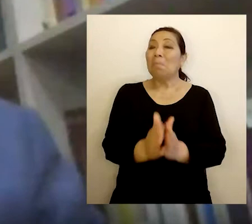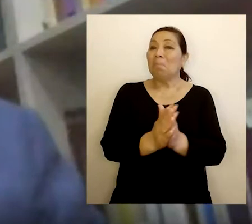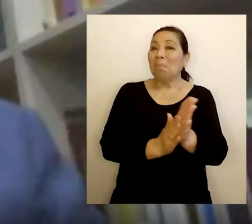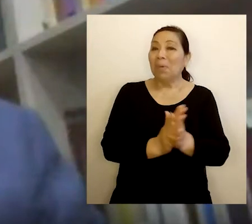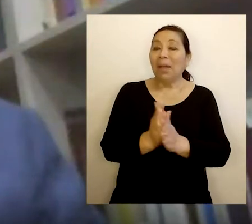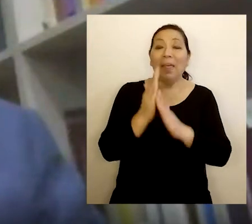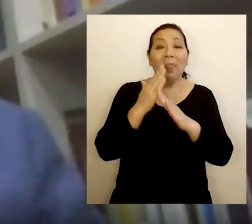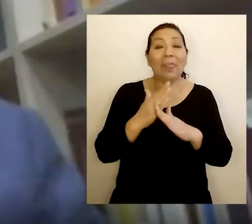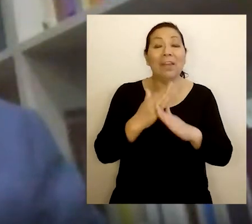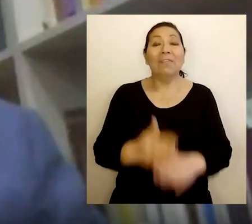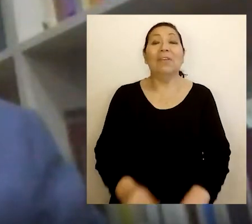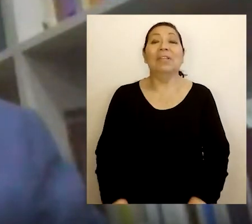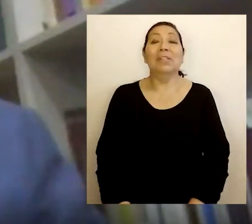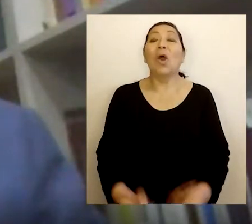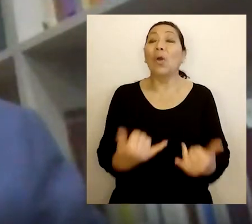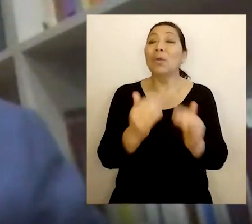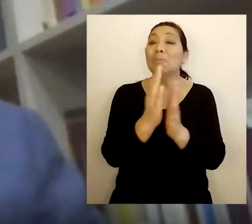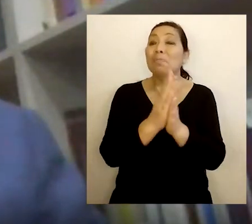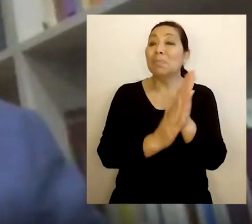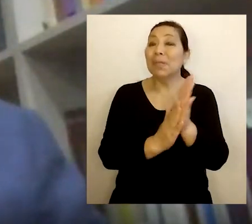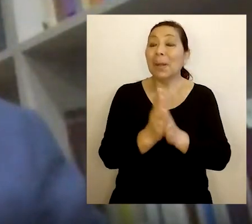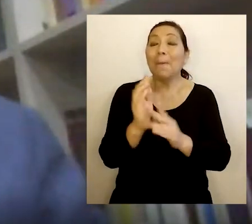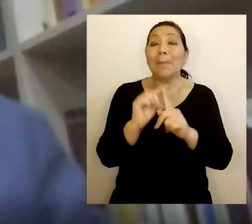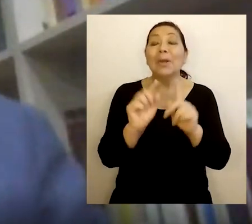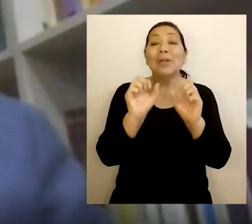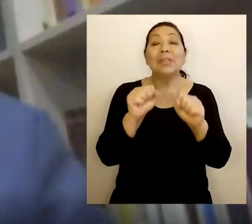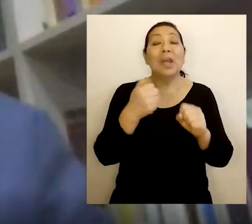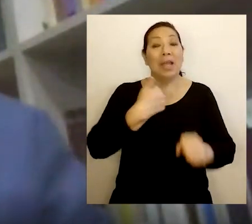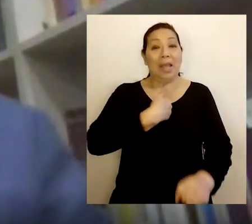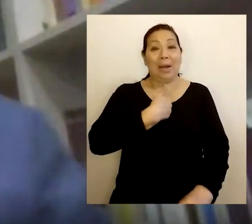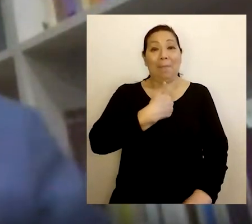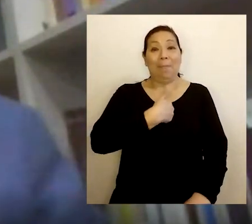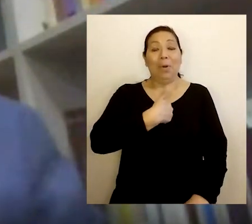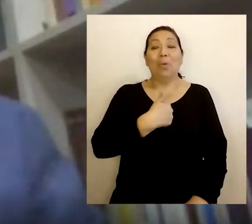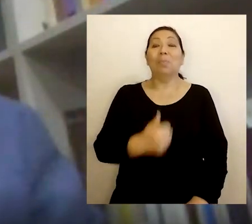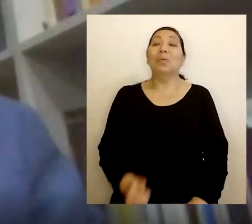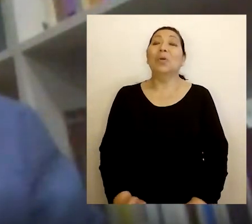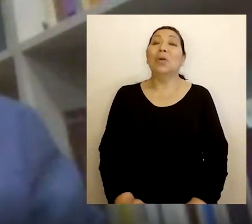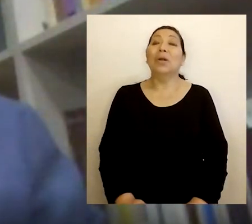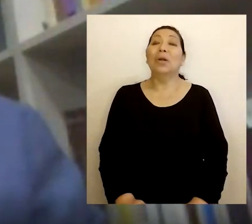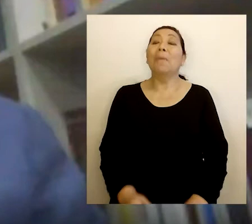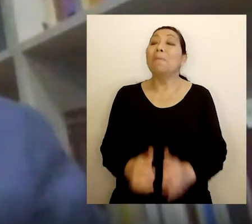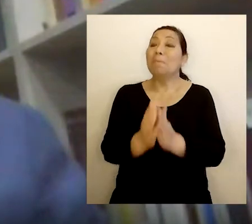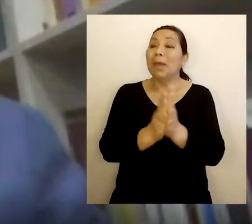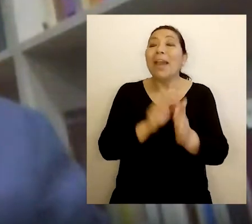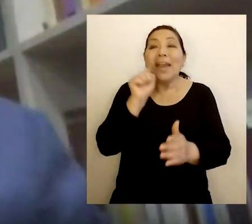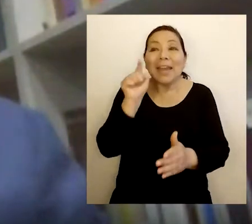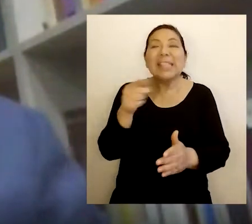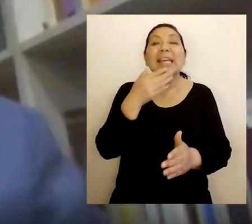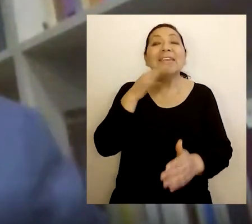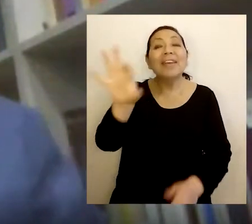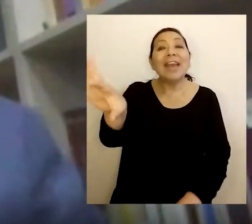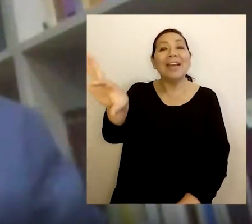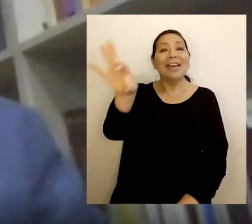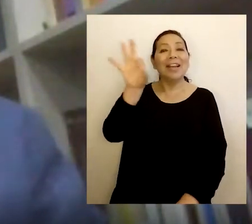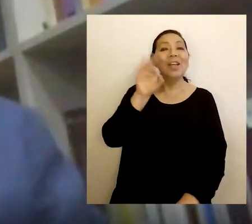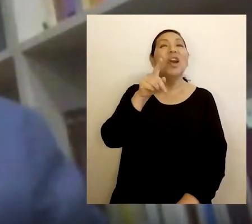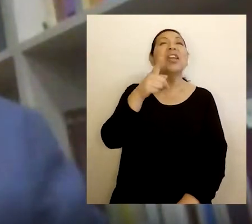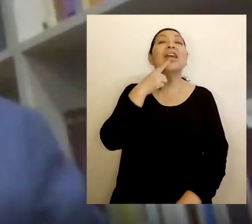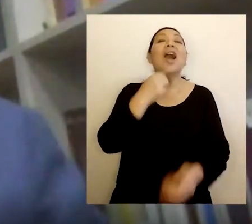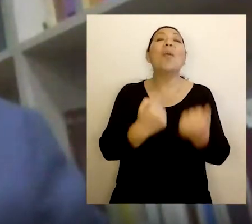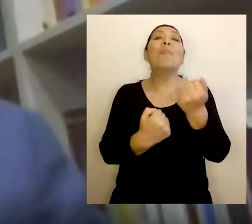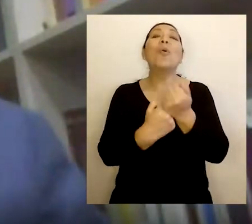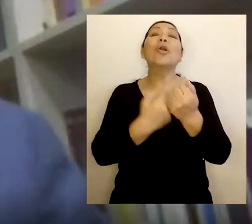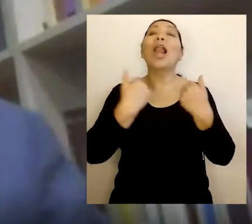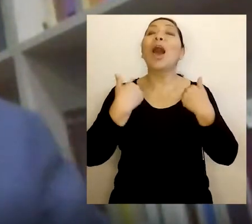eficientemente la defensa del hoy beneficiario, sino es de que el propio beneficiario es quien elige su defensa. Más